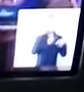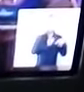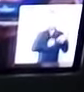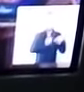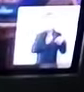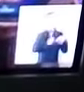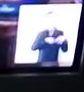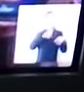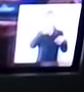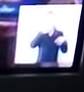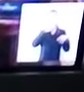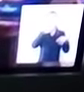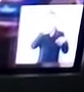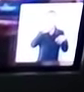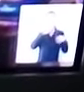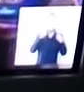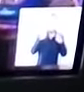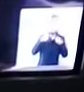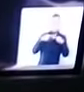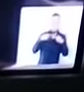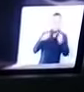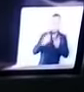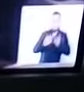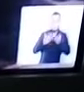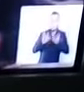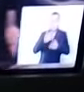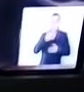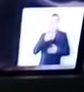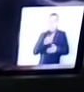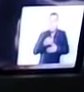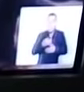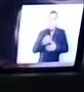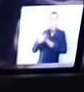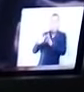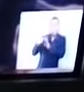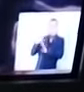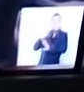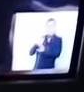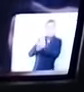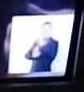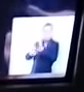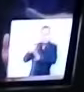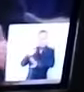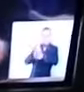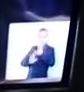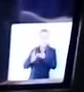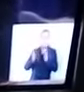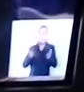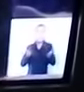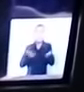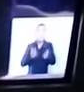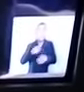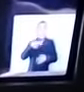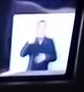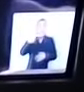pobreza que hay que tratarlo, etcétera, etcétera, y por lo tanto históricamente ha sido algo, una realidad con la que